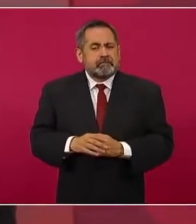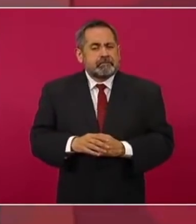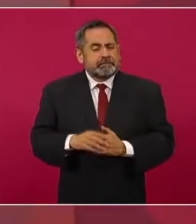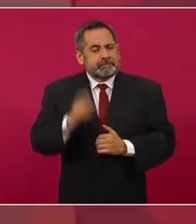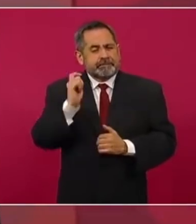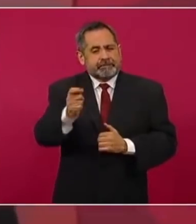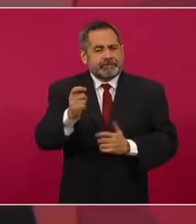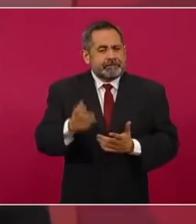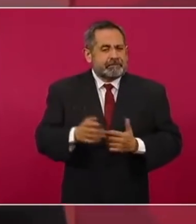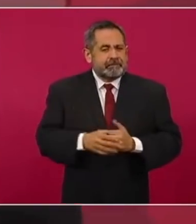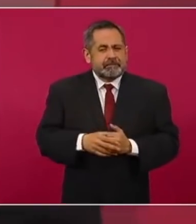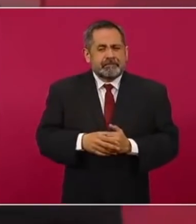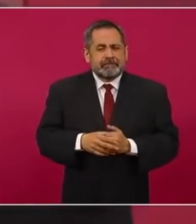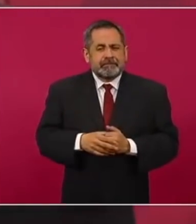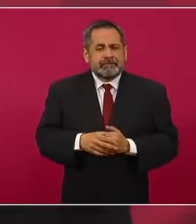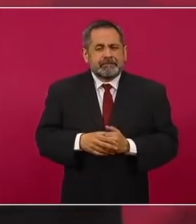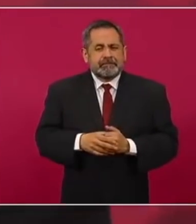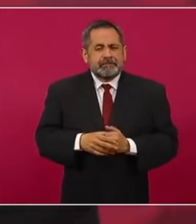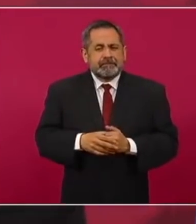es